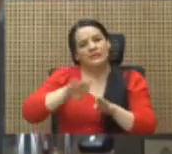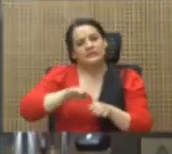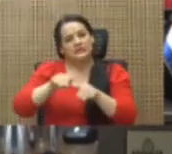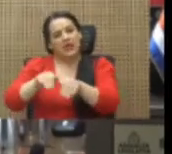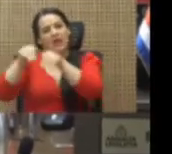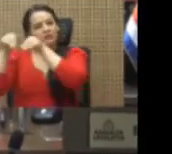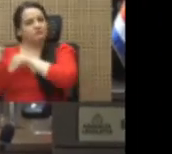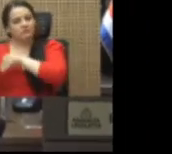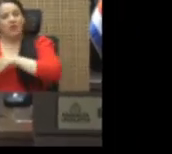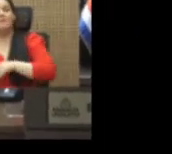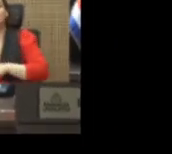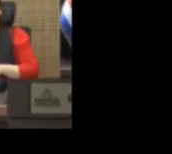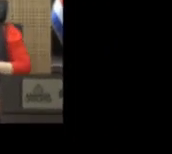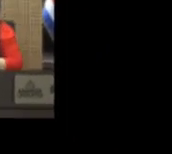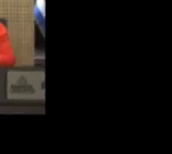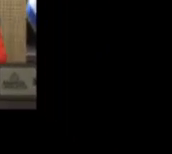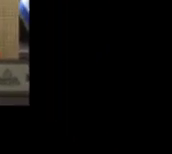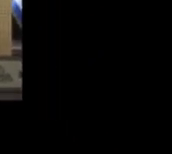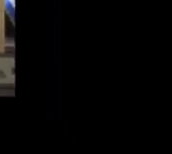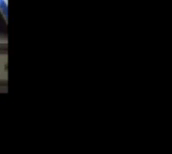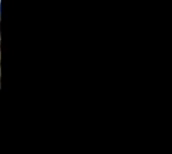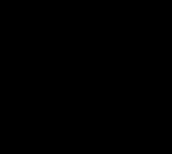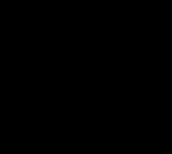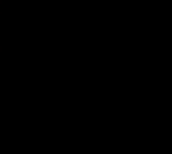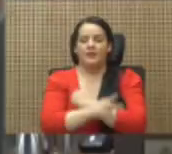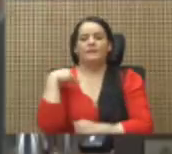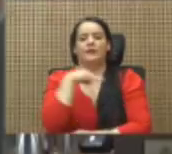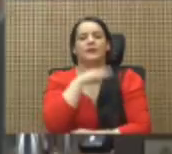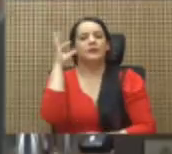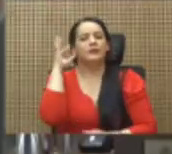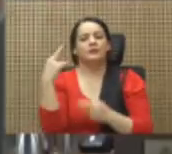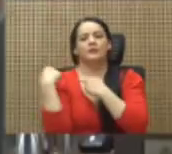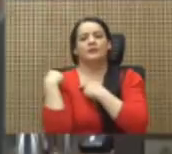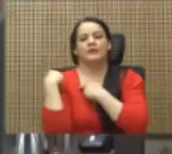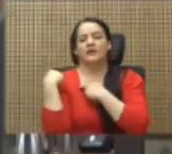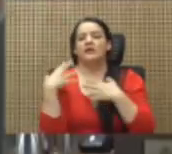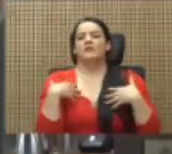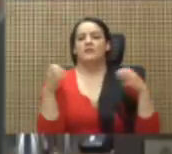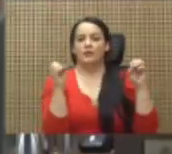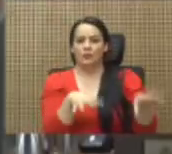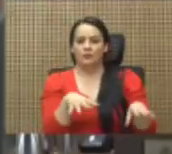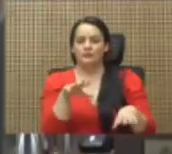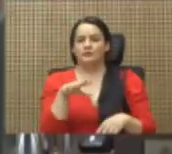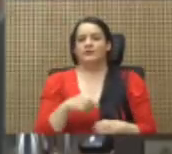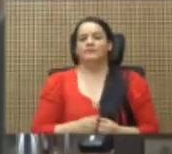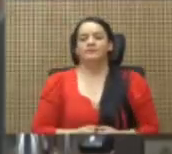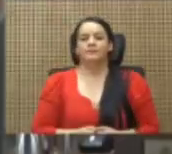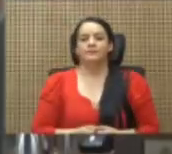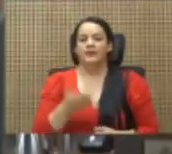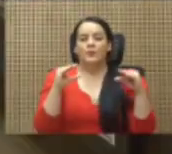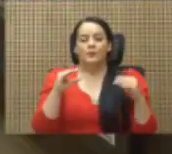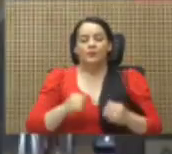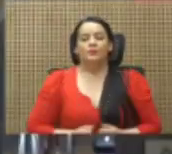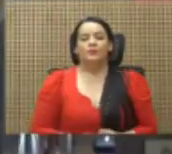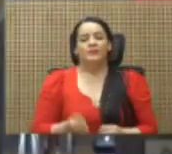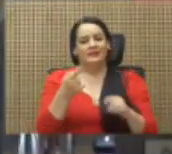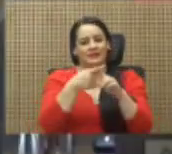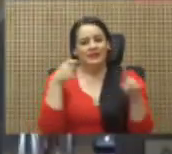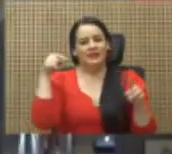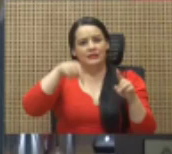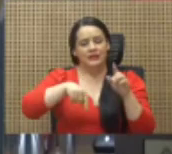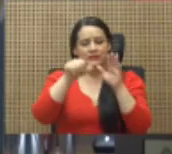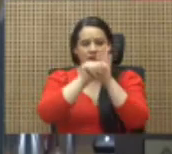país. Señora ministra, sea responsable y deje ya su cargo. Gracias, señor presidente. Desde esta